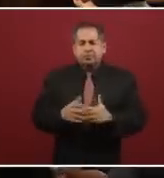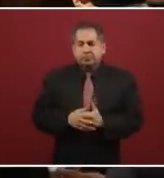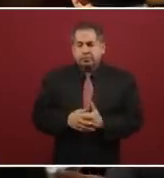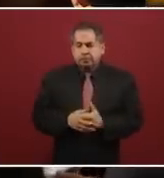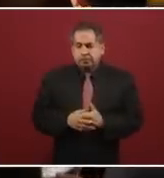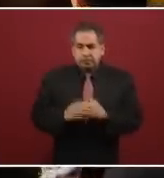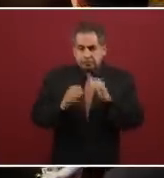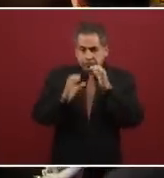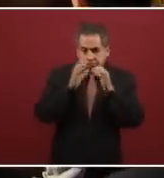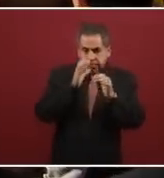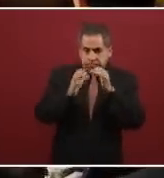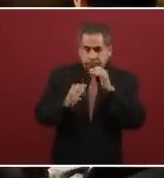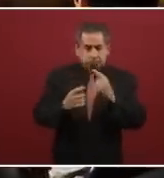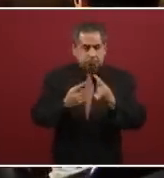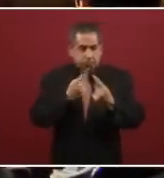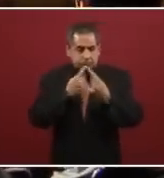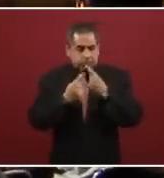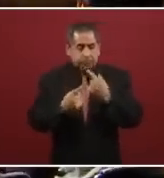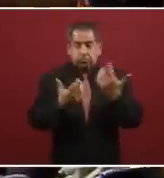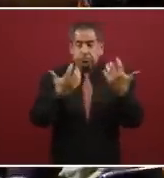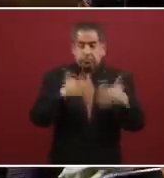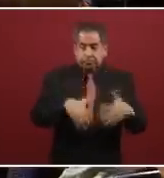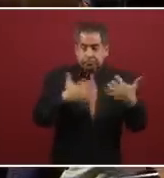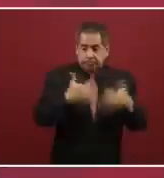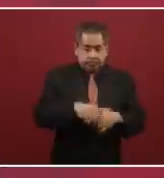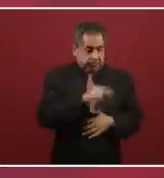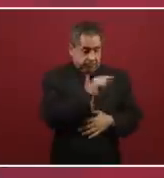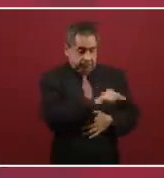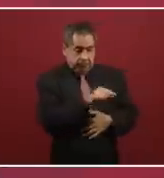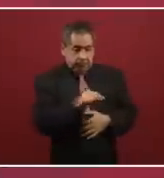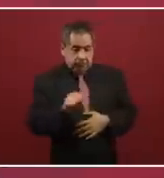diálogo con las empresas.